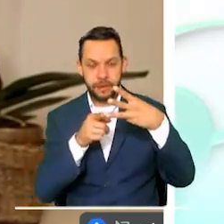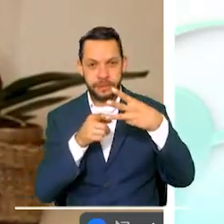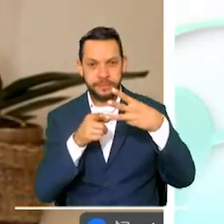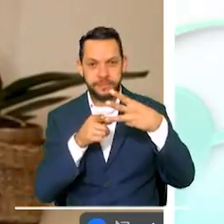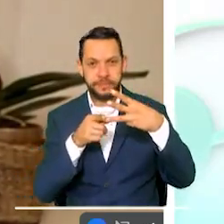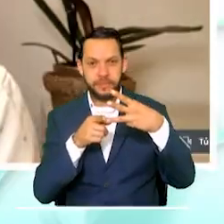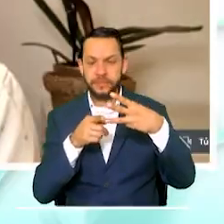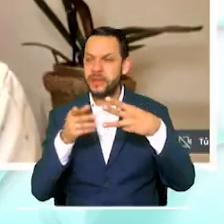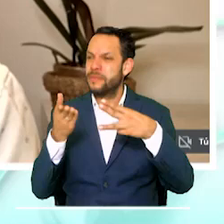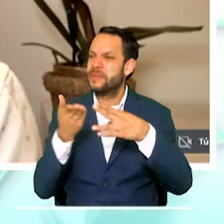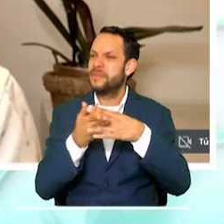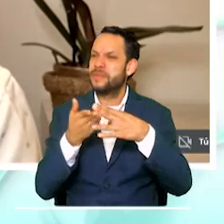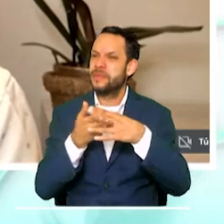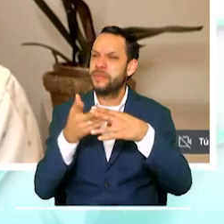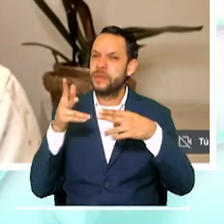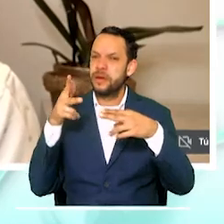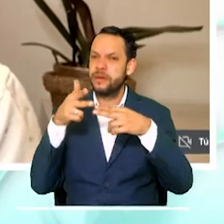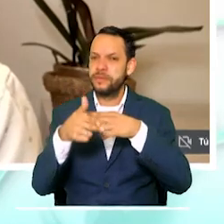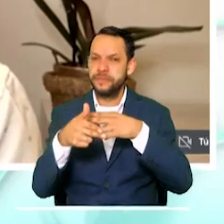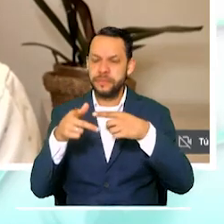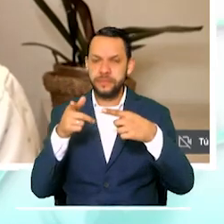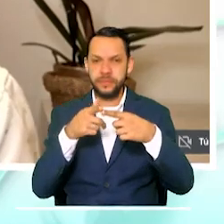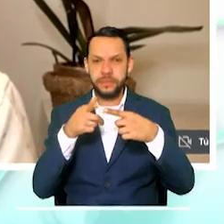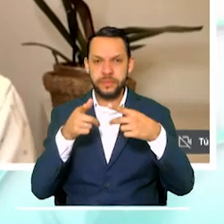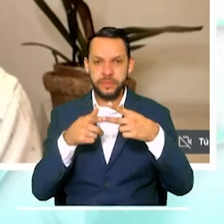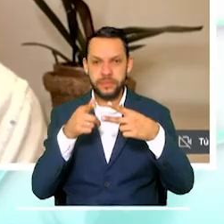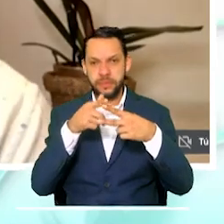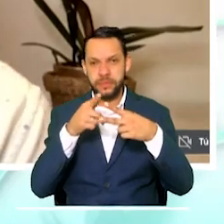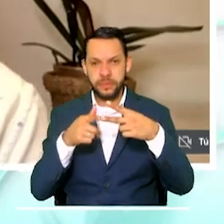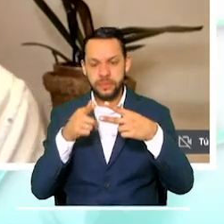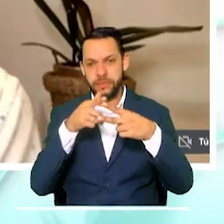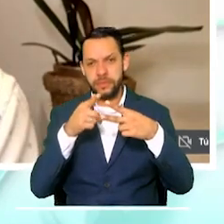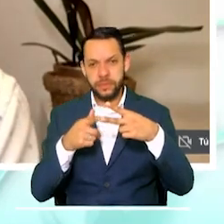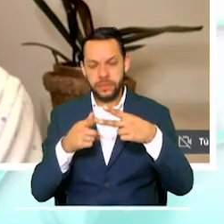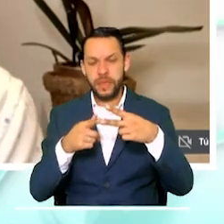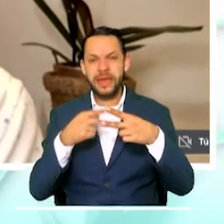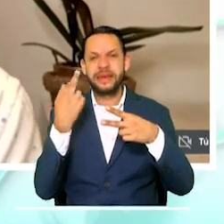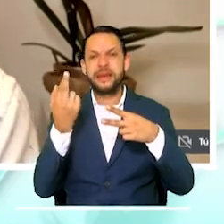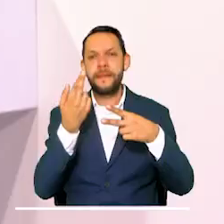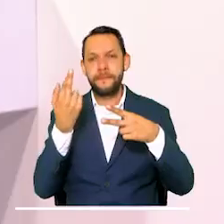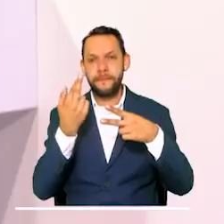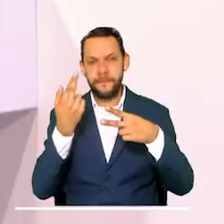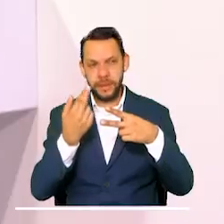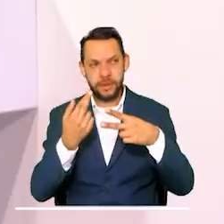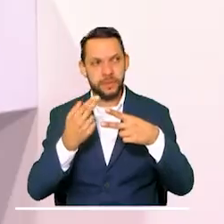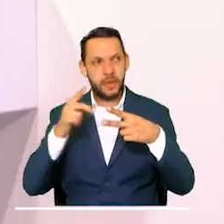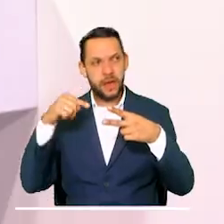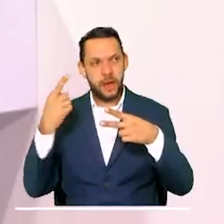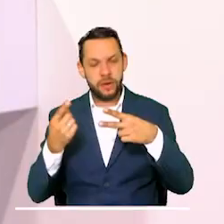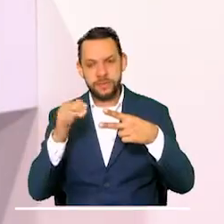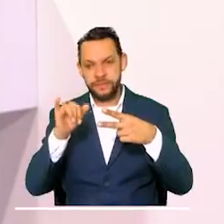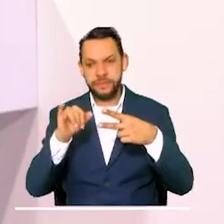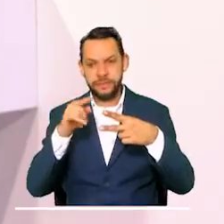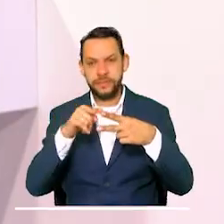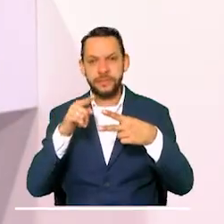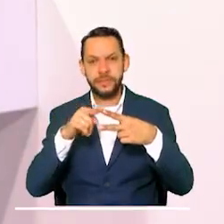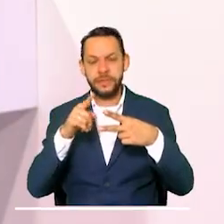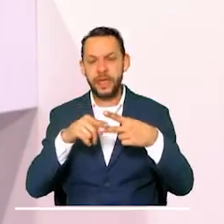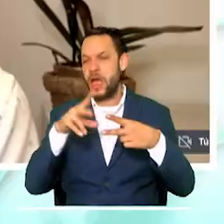Roberto, repetimos los primeros dos porque tenemos que ir a una nota saludable. Entonces, negación.